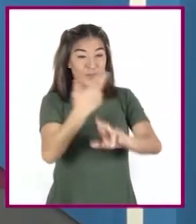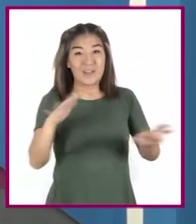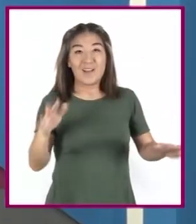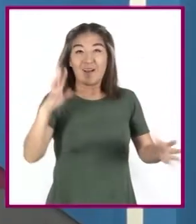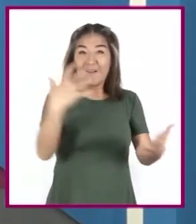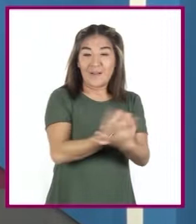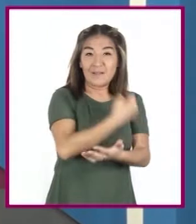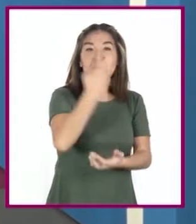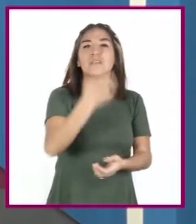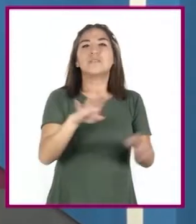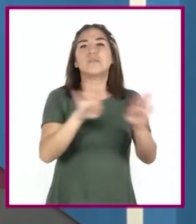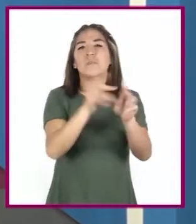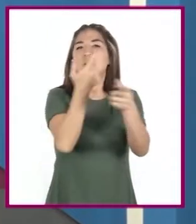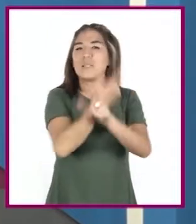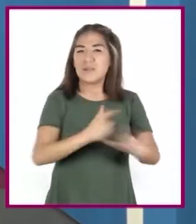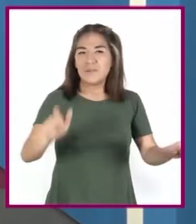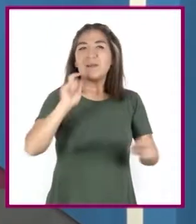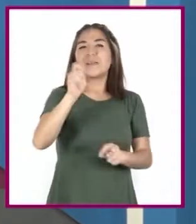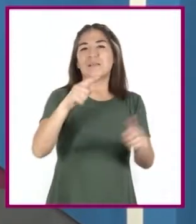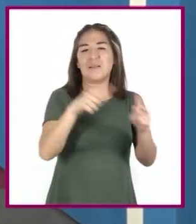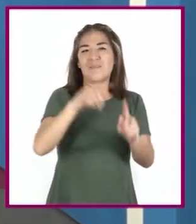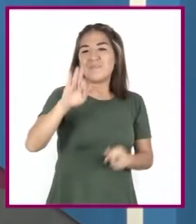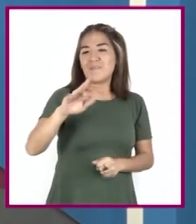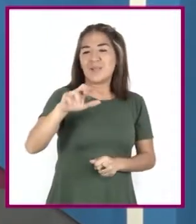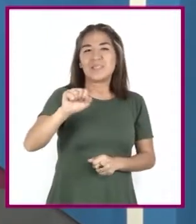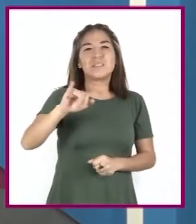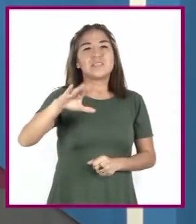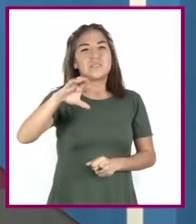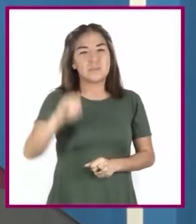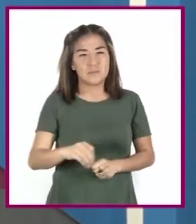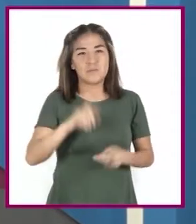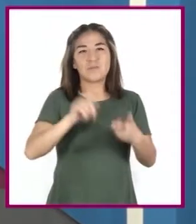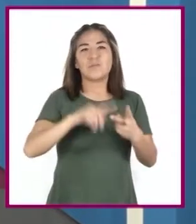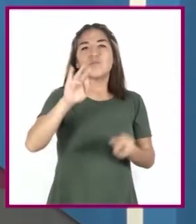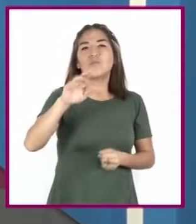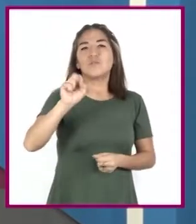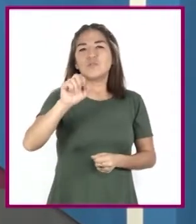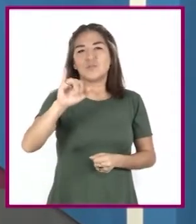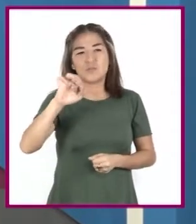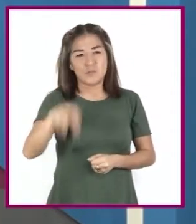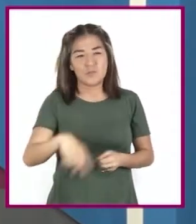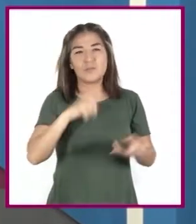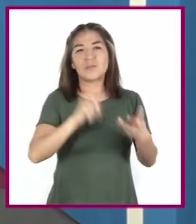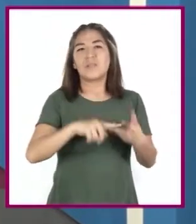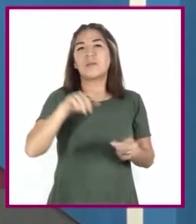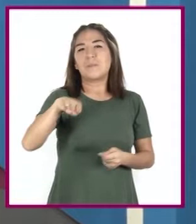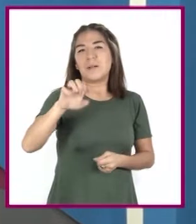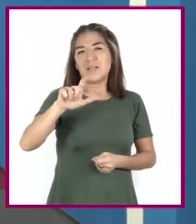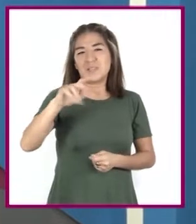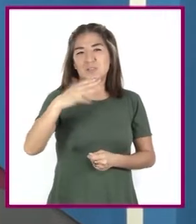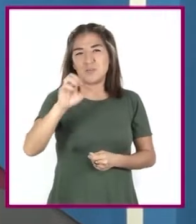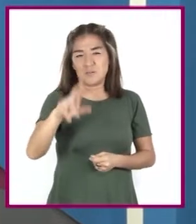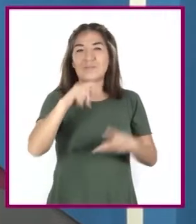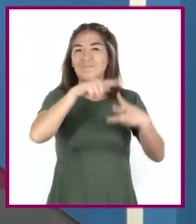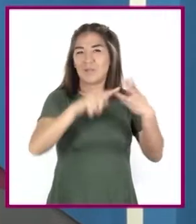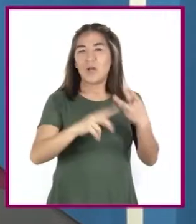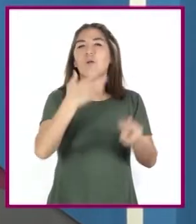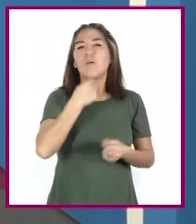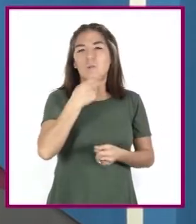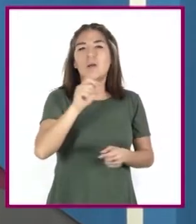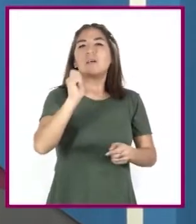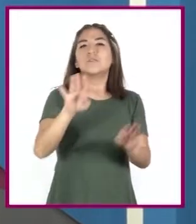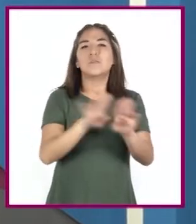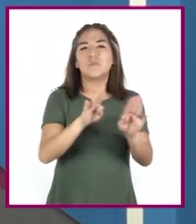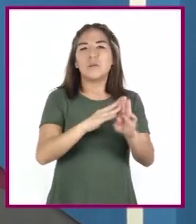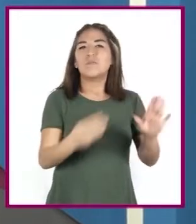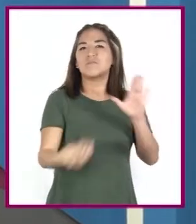de los liberales puros como Francisco Zarco, Ponciano Arriaga y Melchor Ocampo fueron las que más se